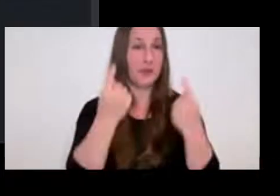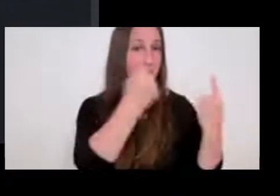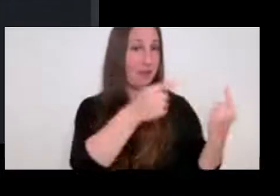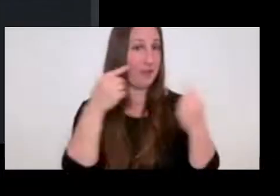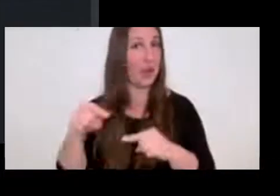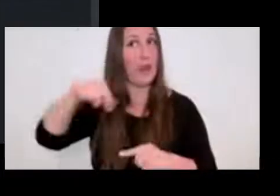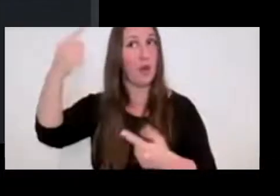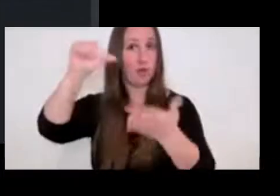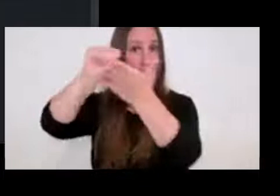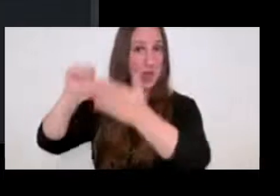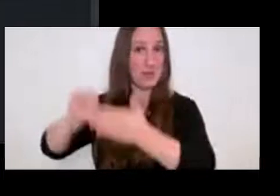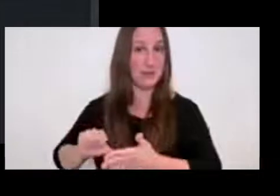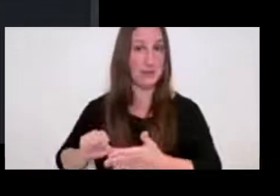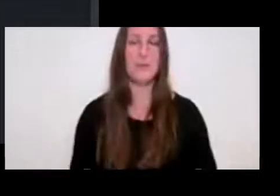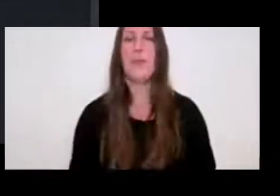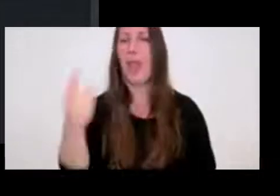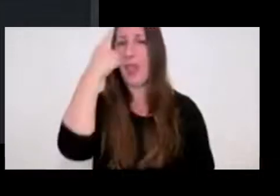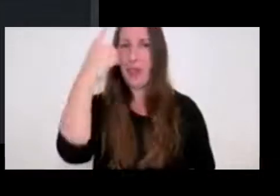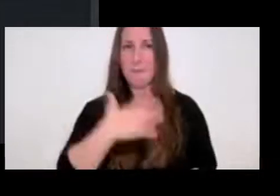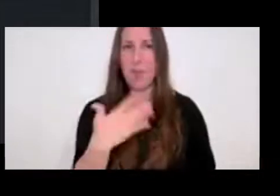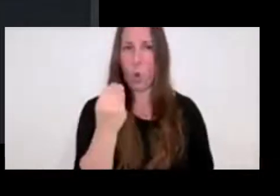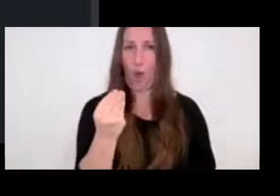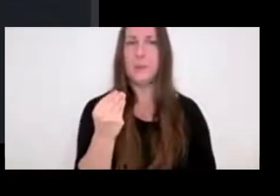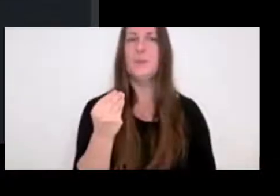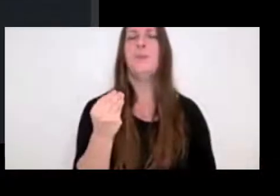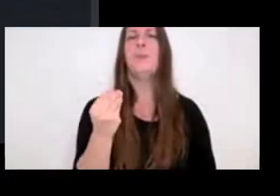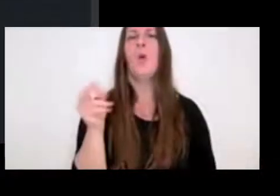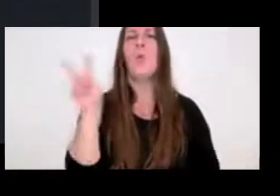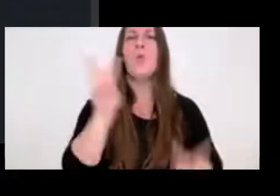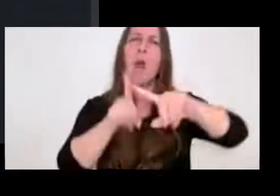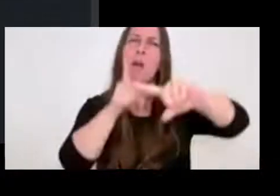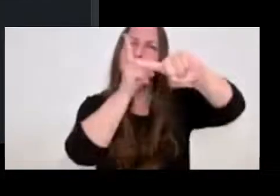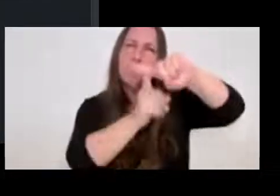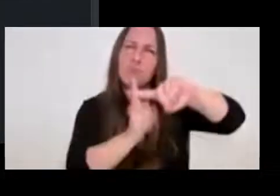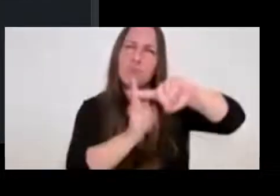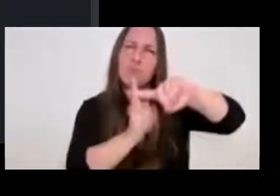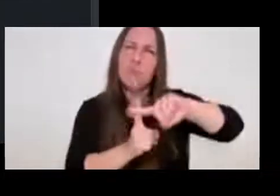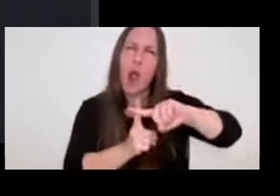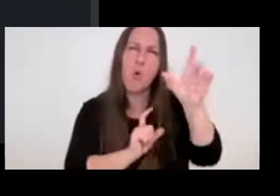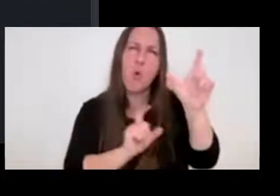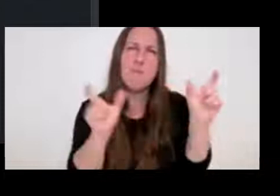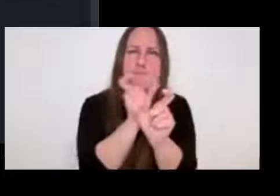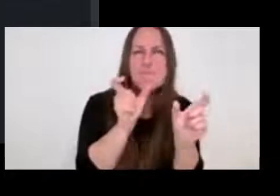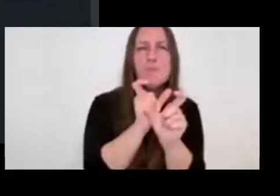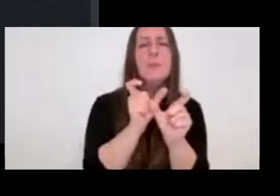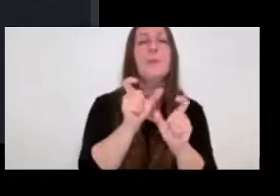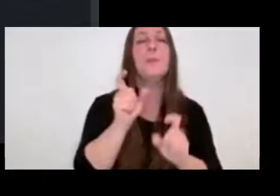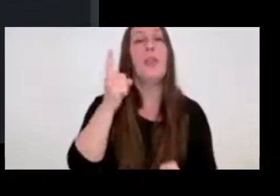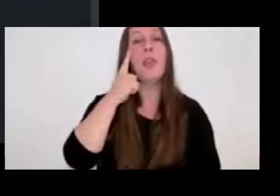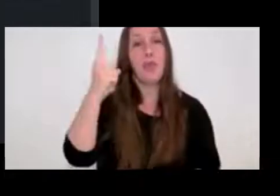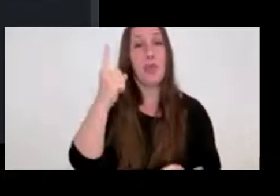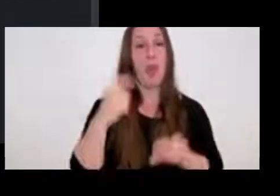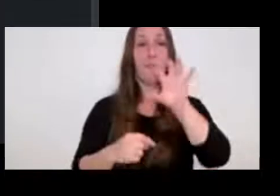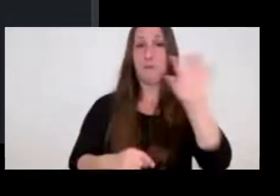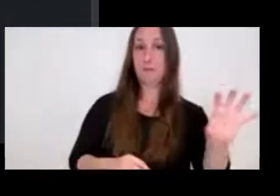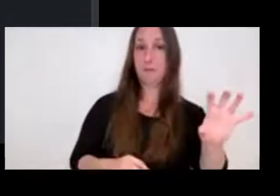países, ¿no? La idea mía fue tratar de hacer una ecuación en donde mi idea es poner de un lado de la ecuación